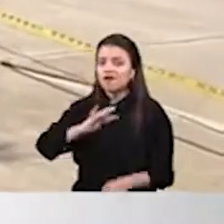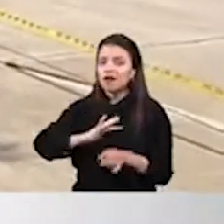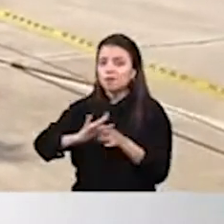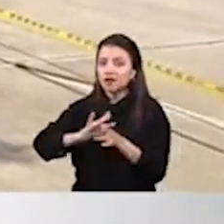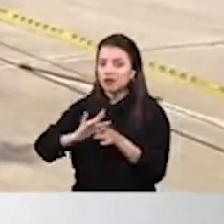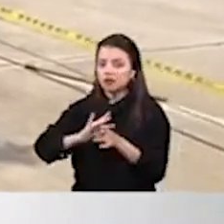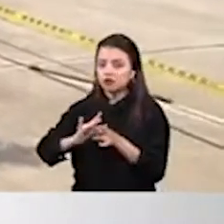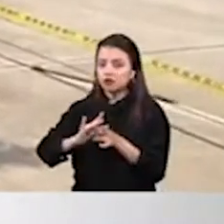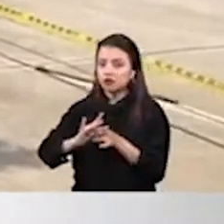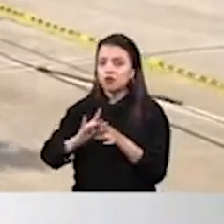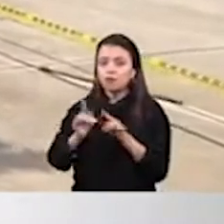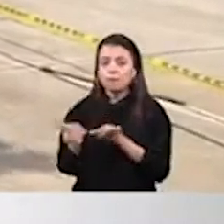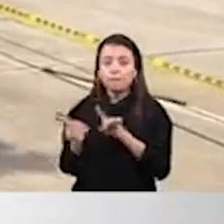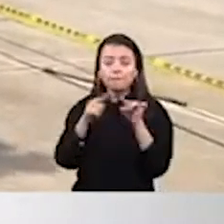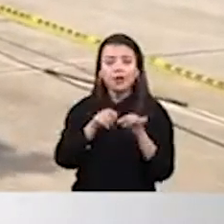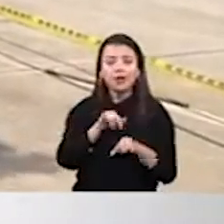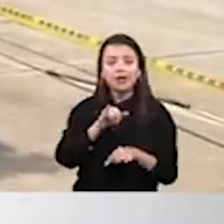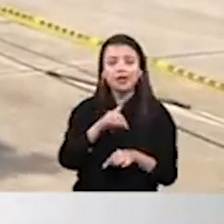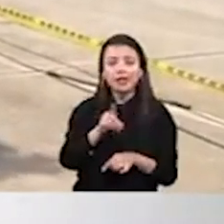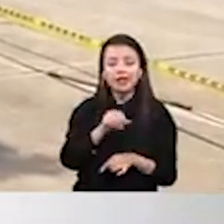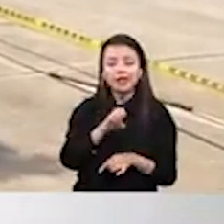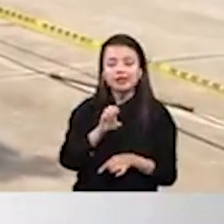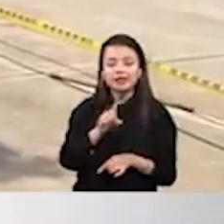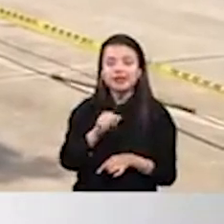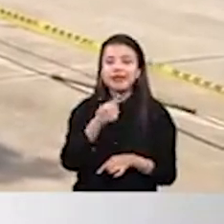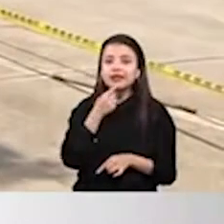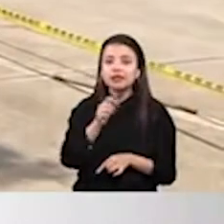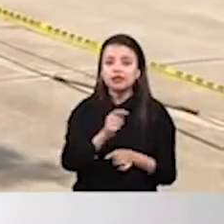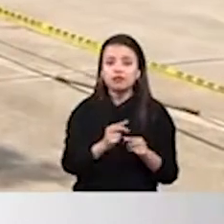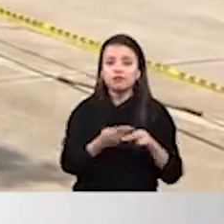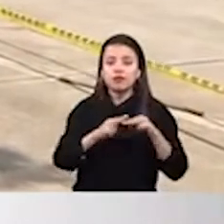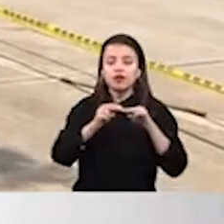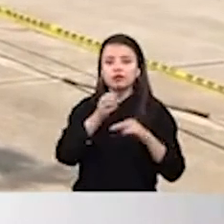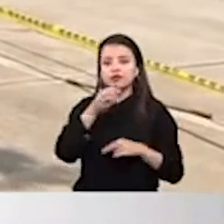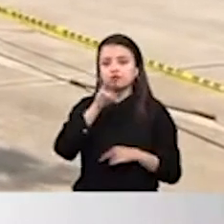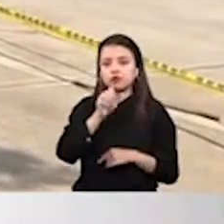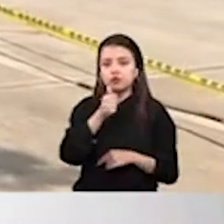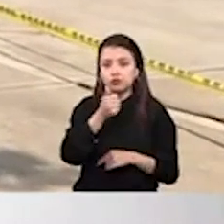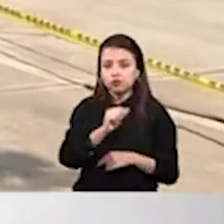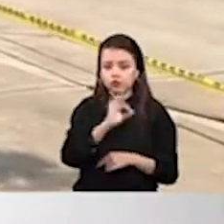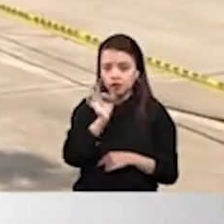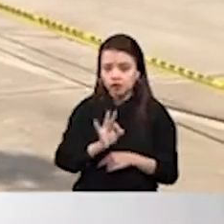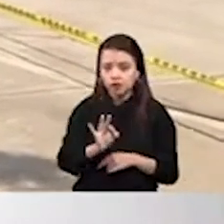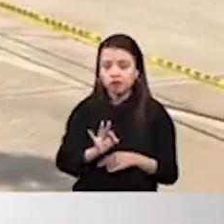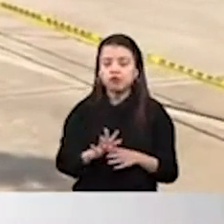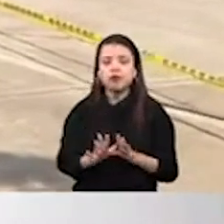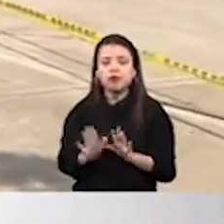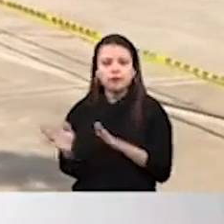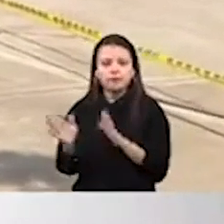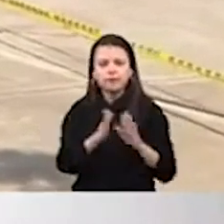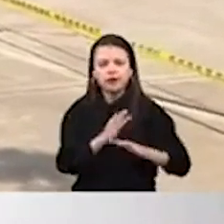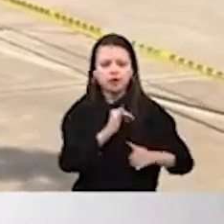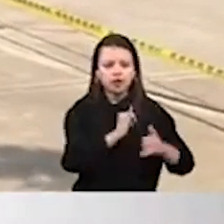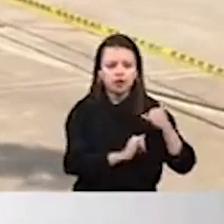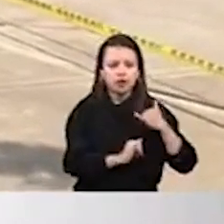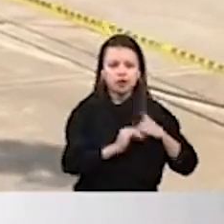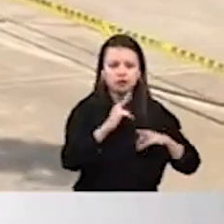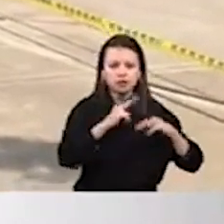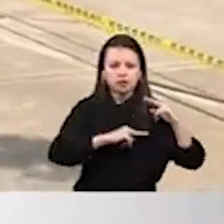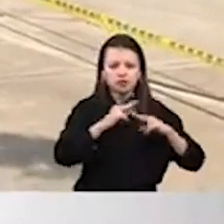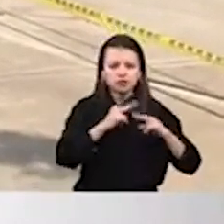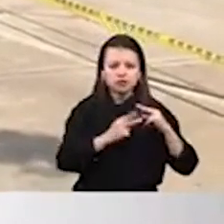un 18%. Sin embargo, nos contó también que en el último comité de obras se encontraron deficiencias que pueden ser